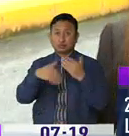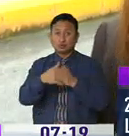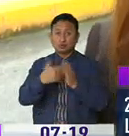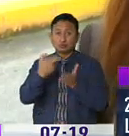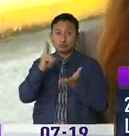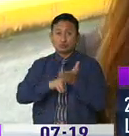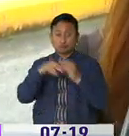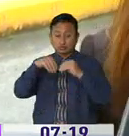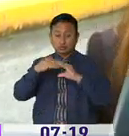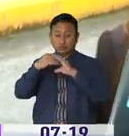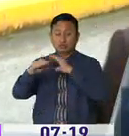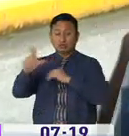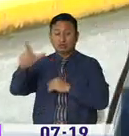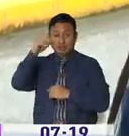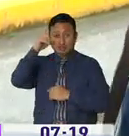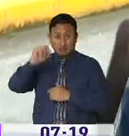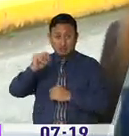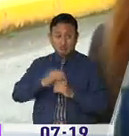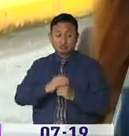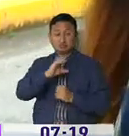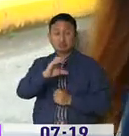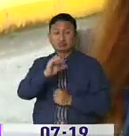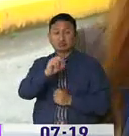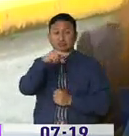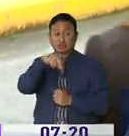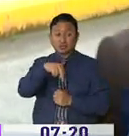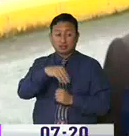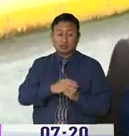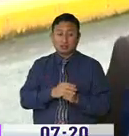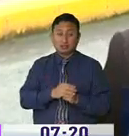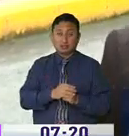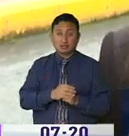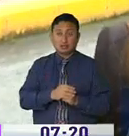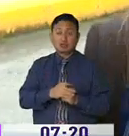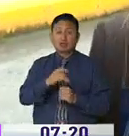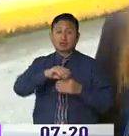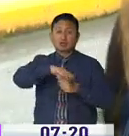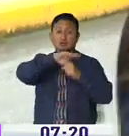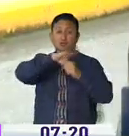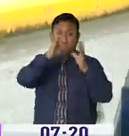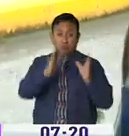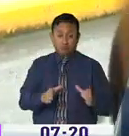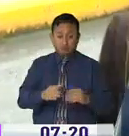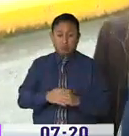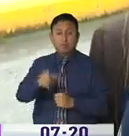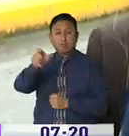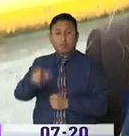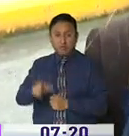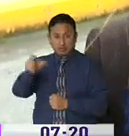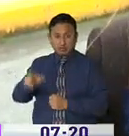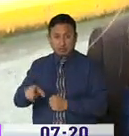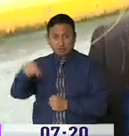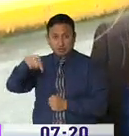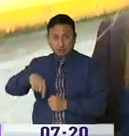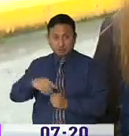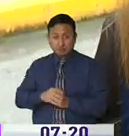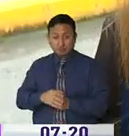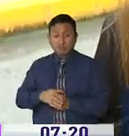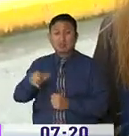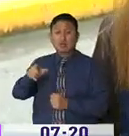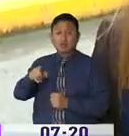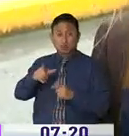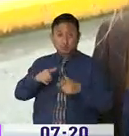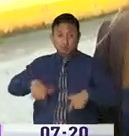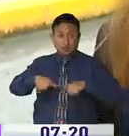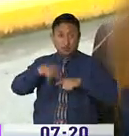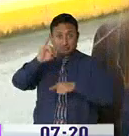a la CAN, a Mercosur, a las cancillerías. Las personas están pasando por las trochas, las personas están pasando por todos